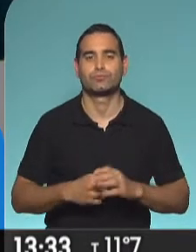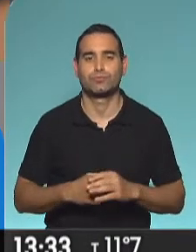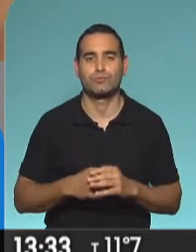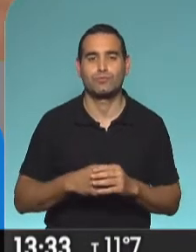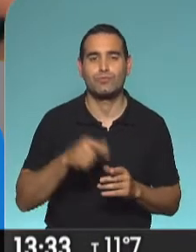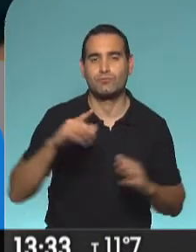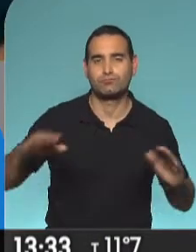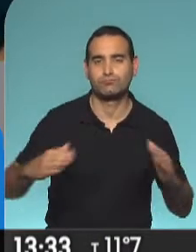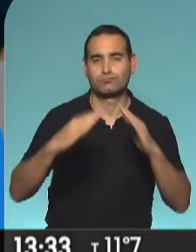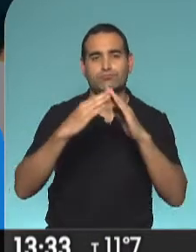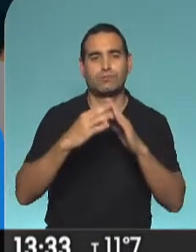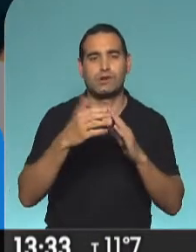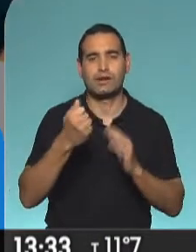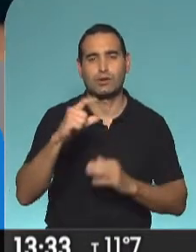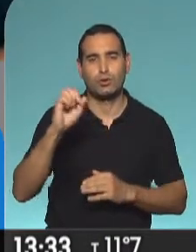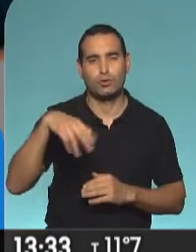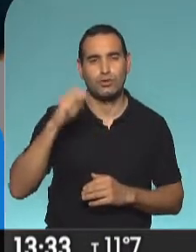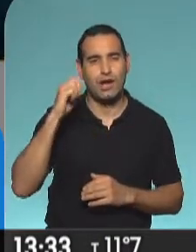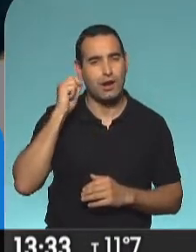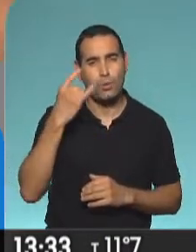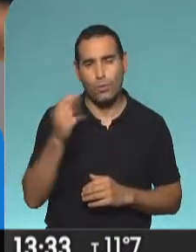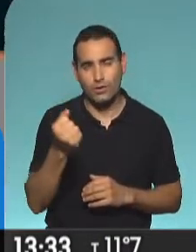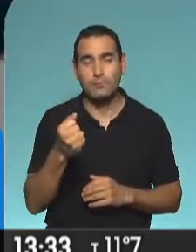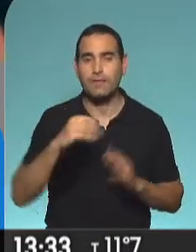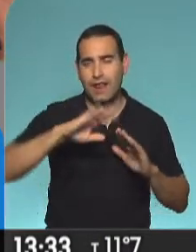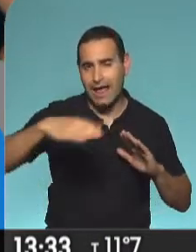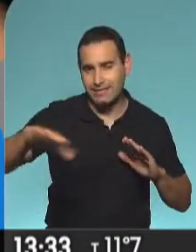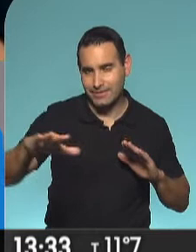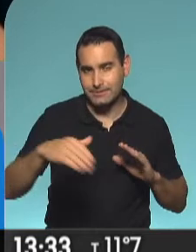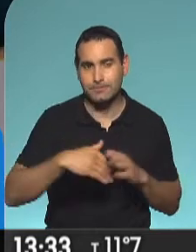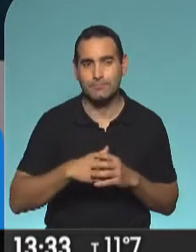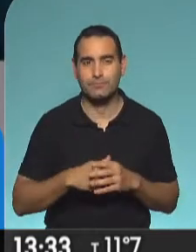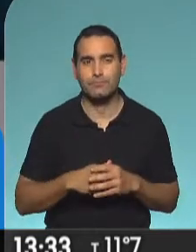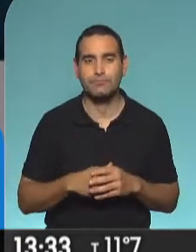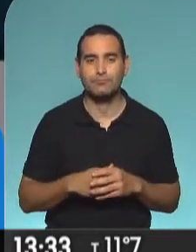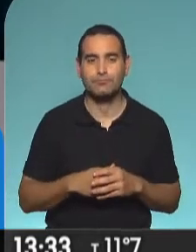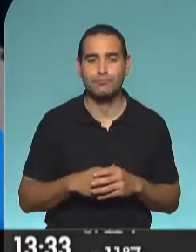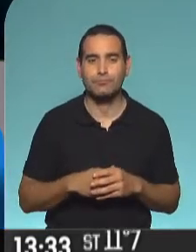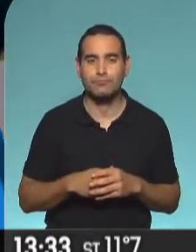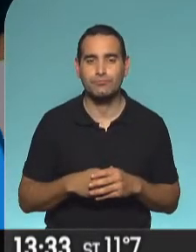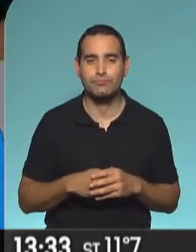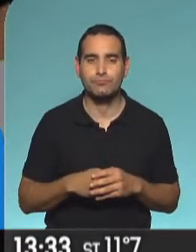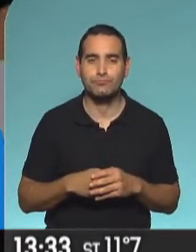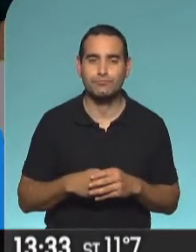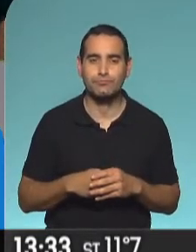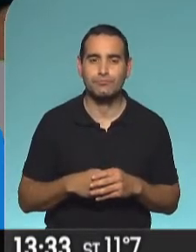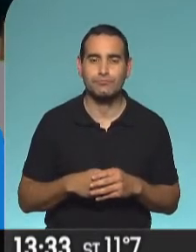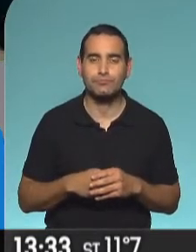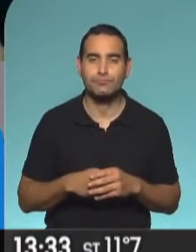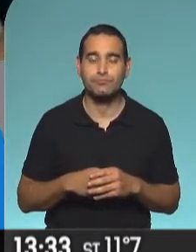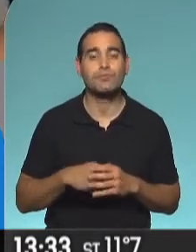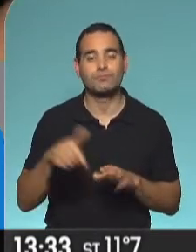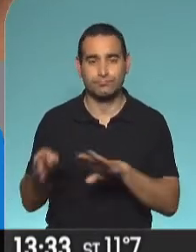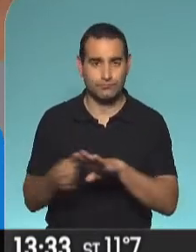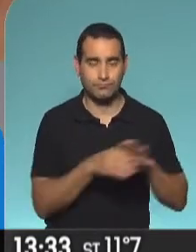la Aconcagua, allí con la cordillera de los Andes, mucho de experiencia interna y por los senderos de las montañas. Y nos